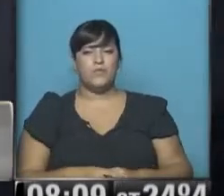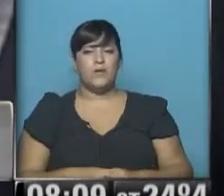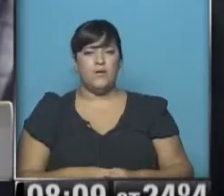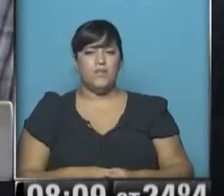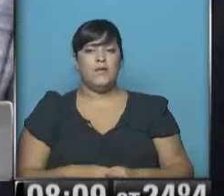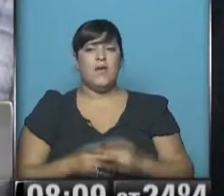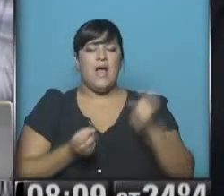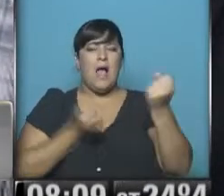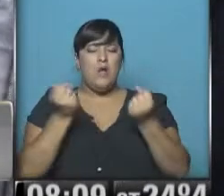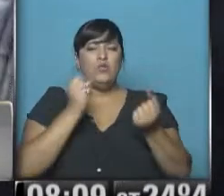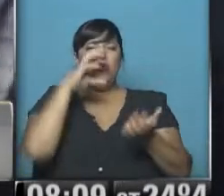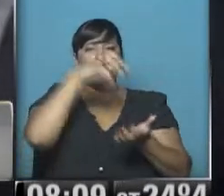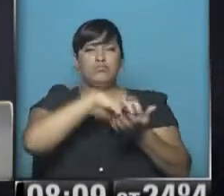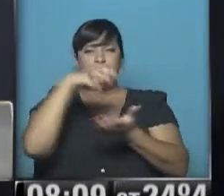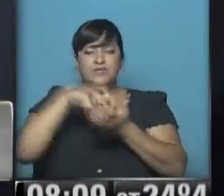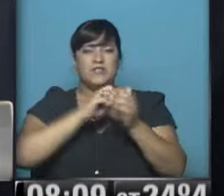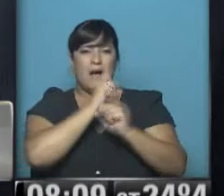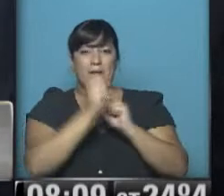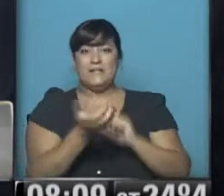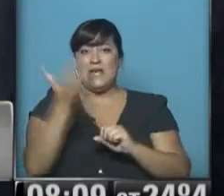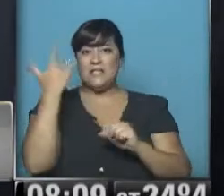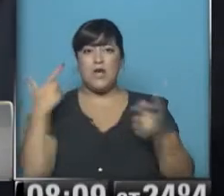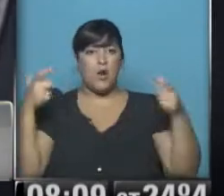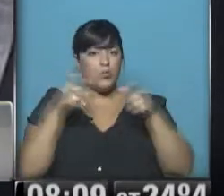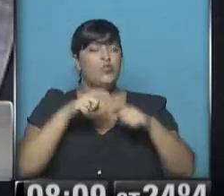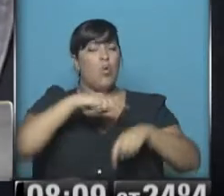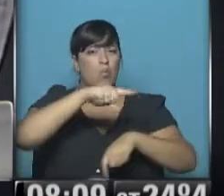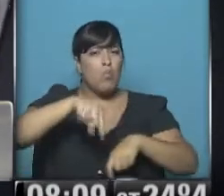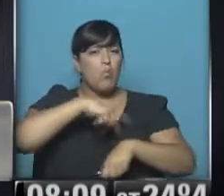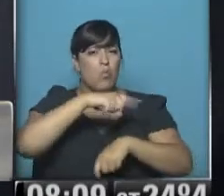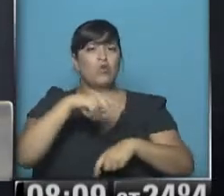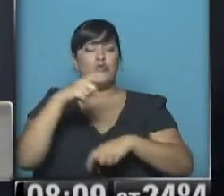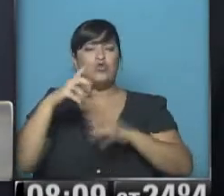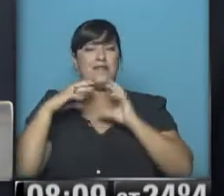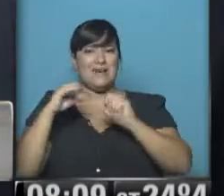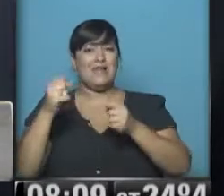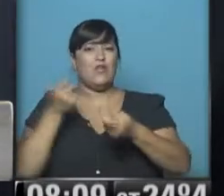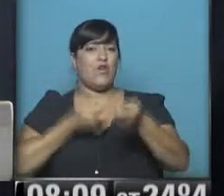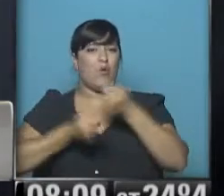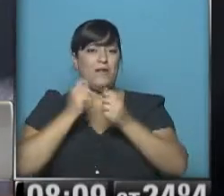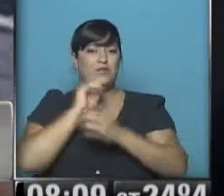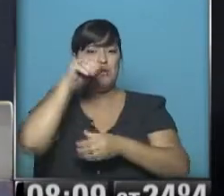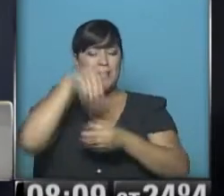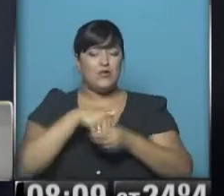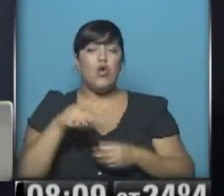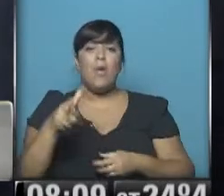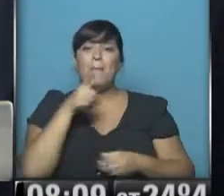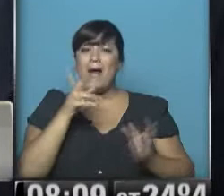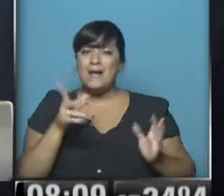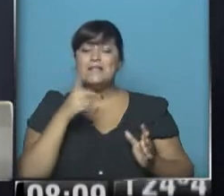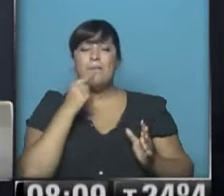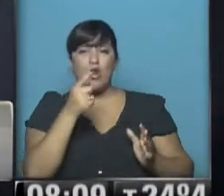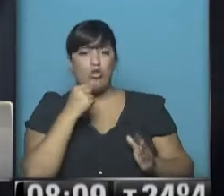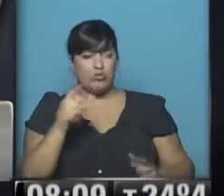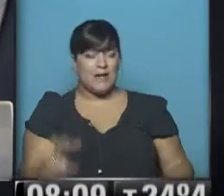automotores se reunieron en una reunión muy extensa con el secretario de comercio interior éste parecería que se quejó fuertemente